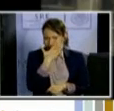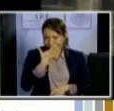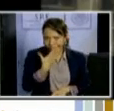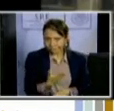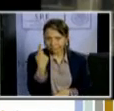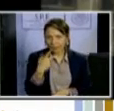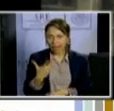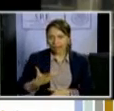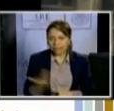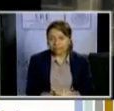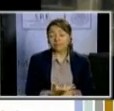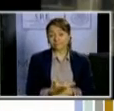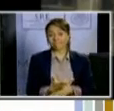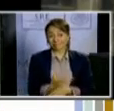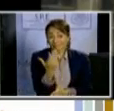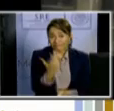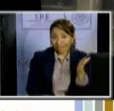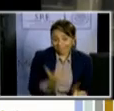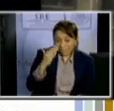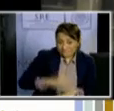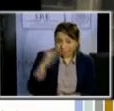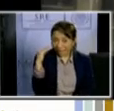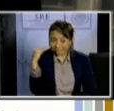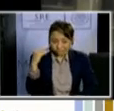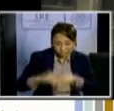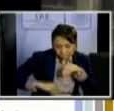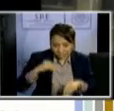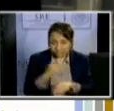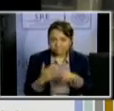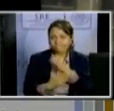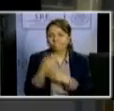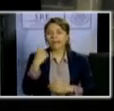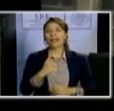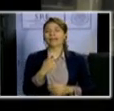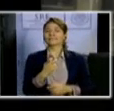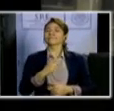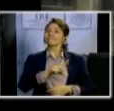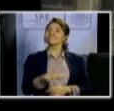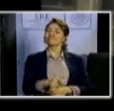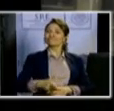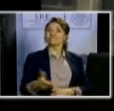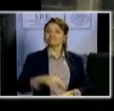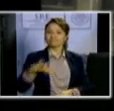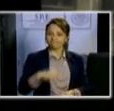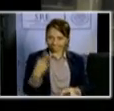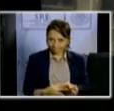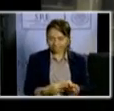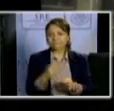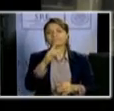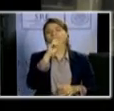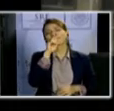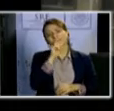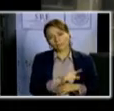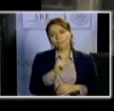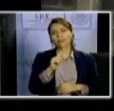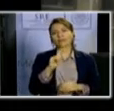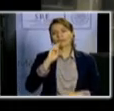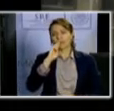información para la acción. Creemos que hay sinergia con los procesos globales, por ejemplo, con el de